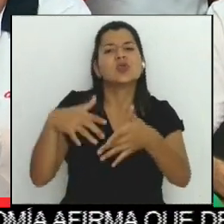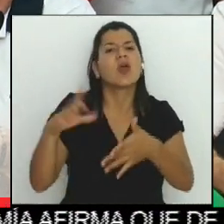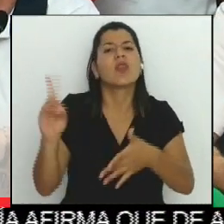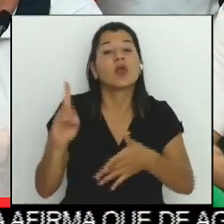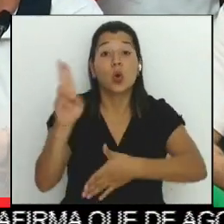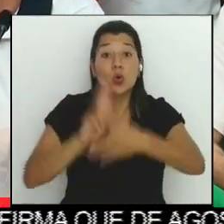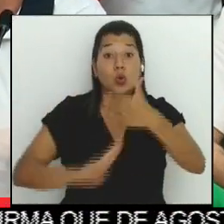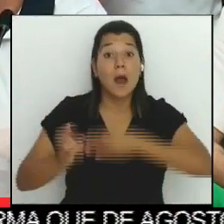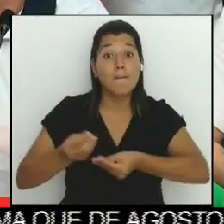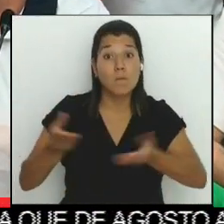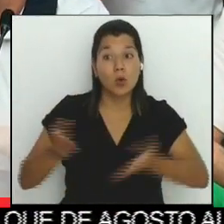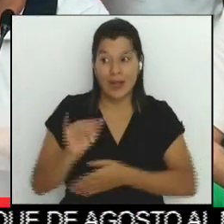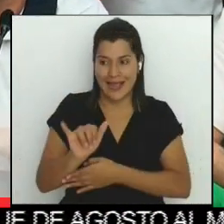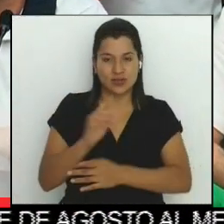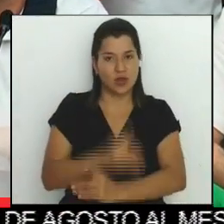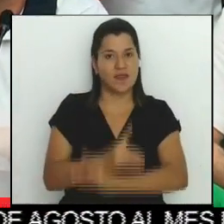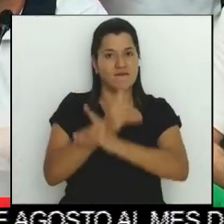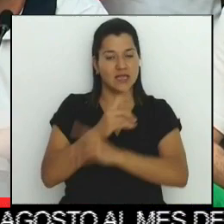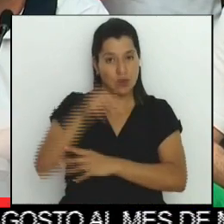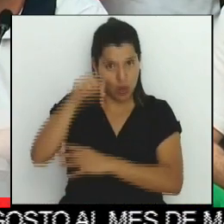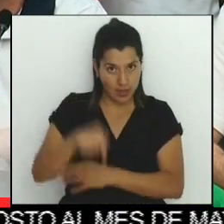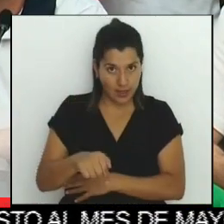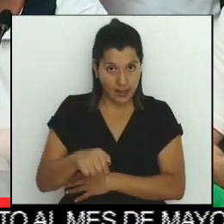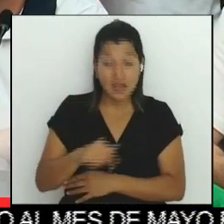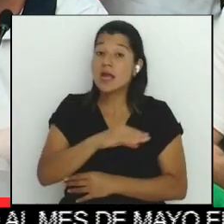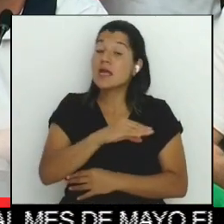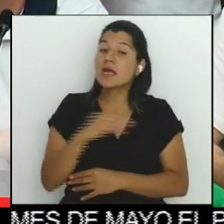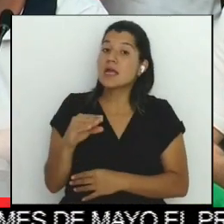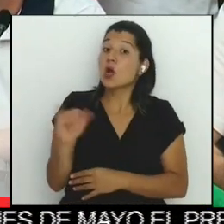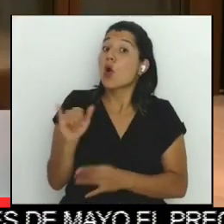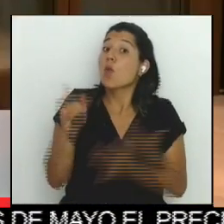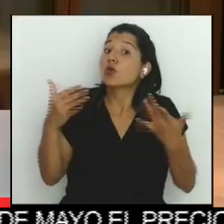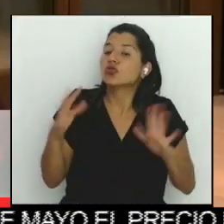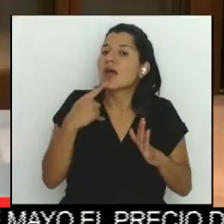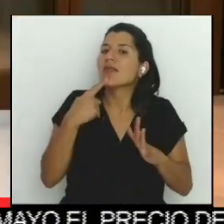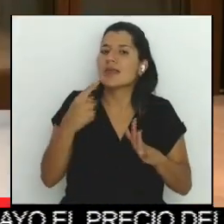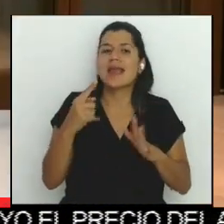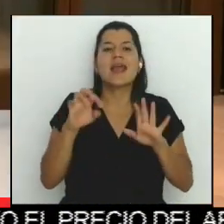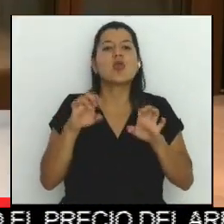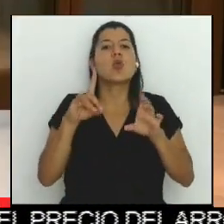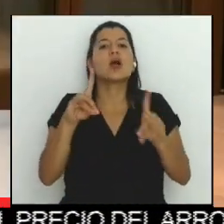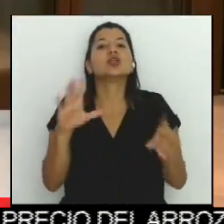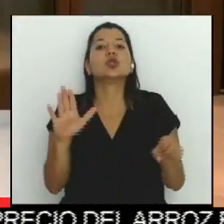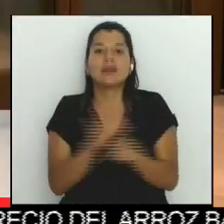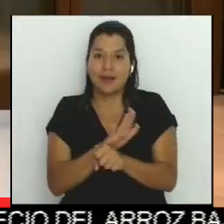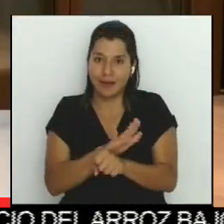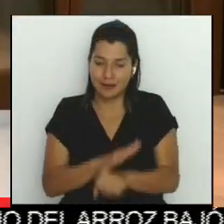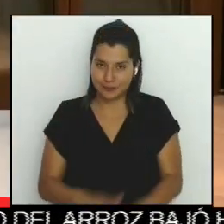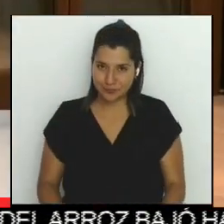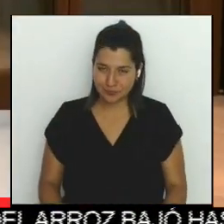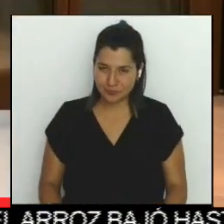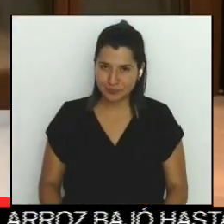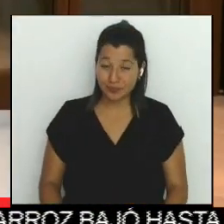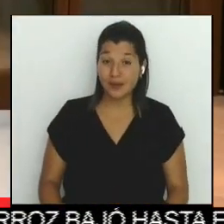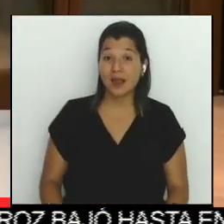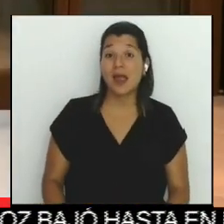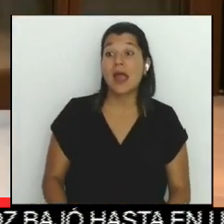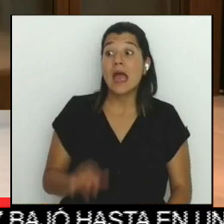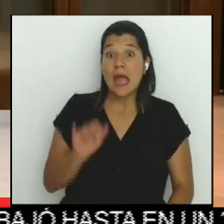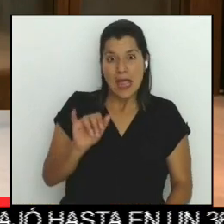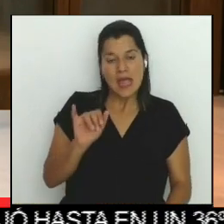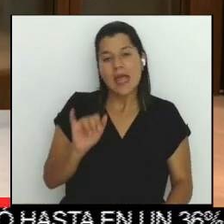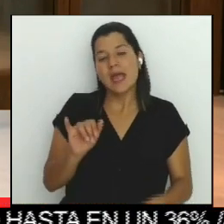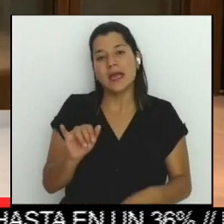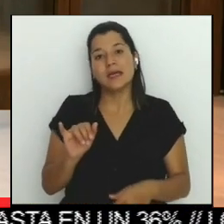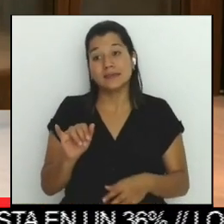aquí conjuntamente todos. Y como bien se ha dicho, la educación integral. Eso causó eco en la bancada de Liberación Nacional,